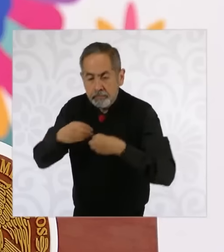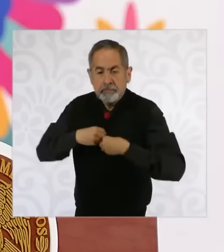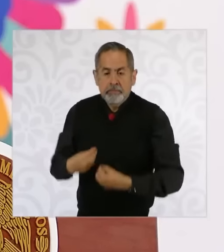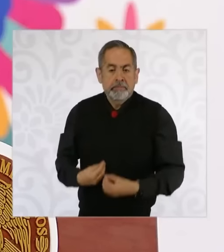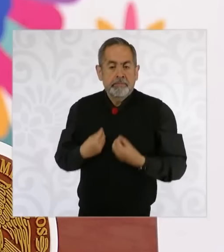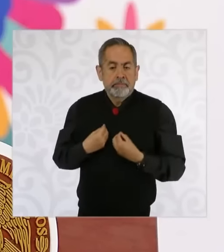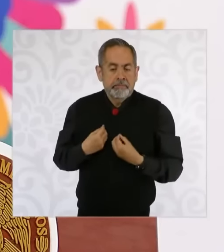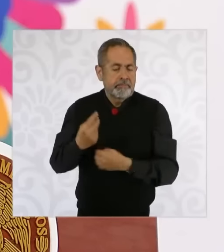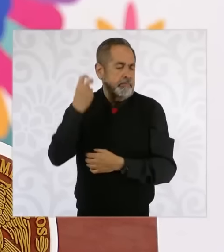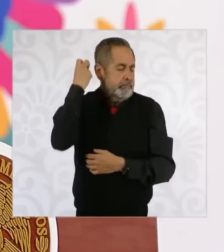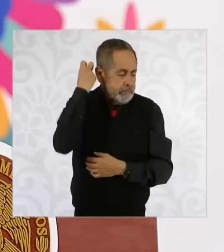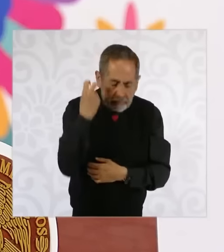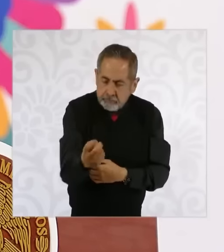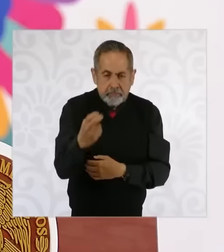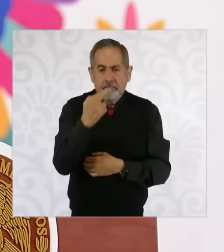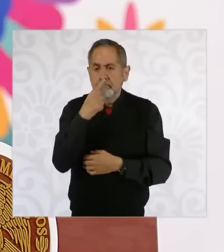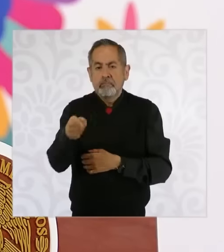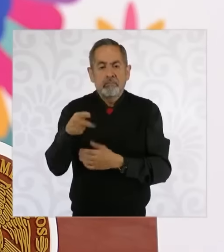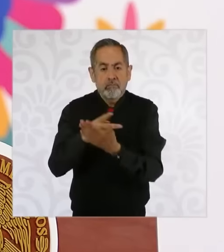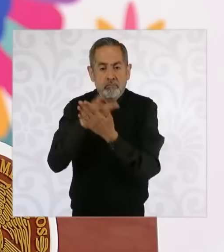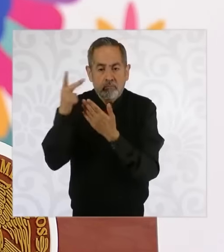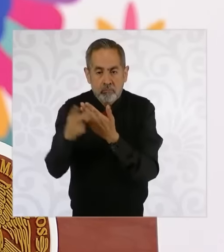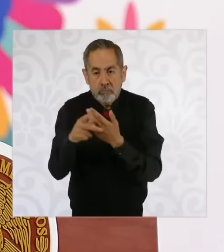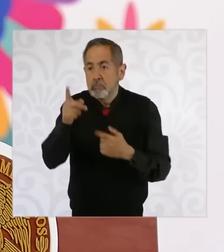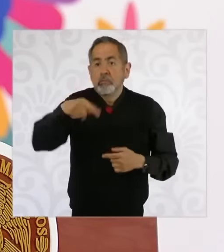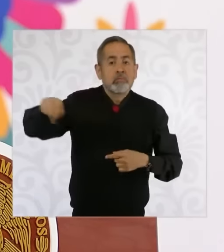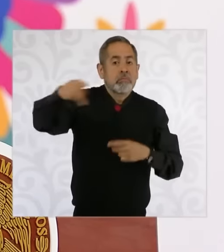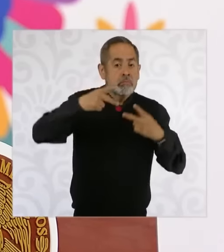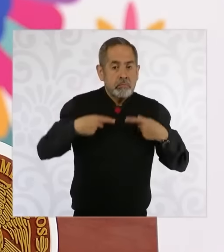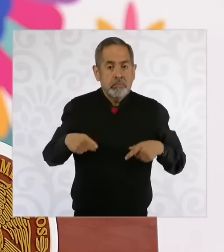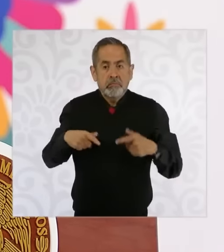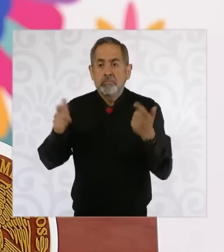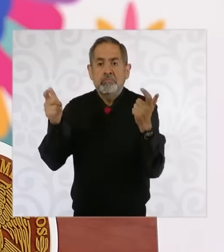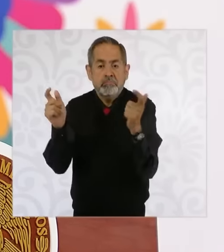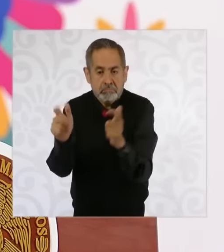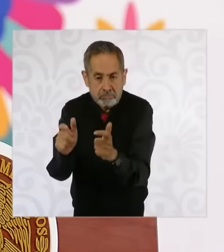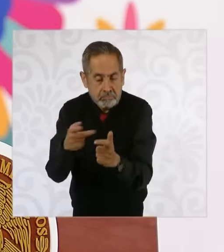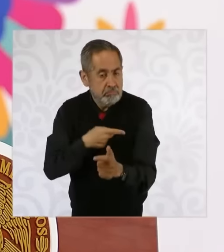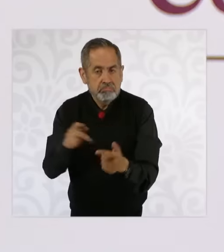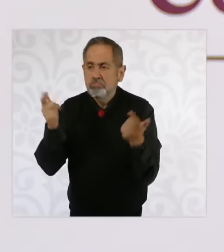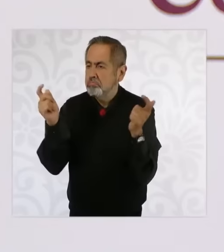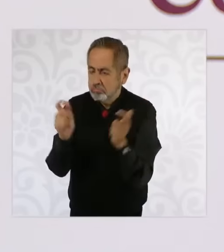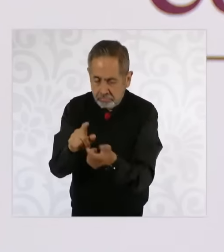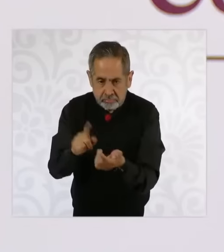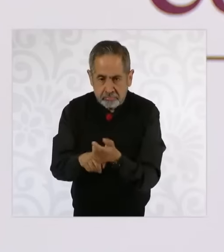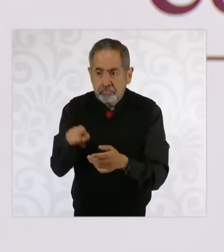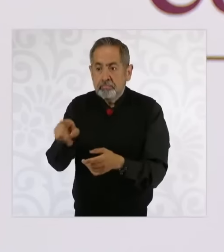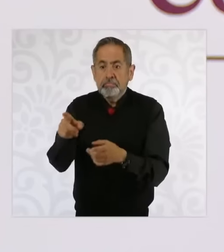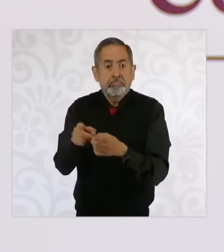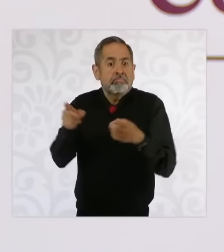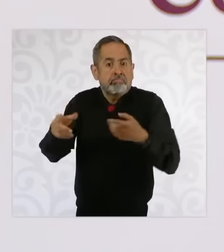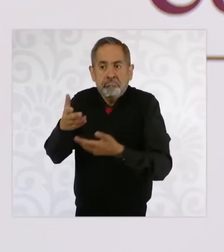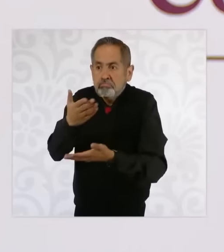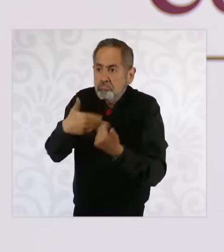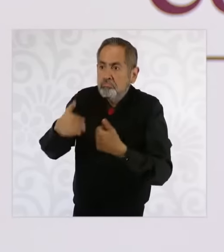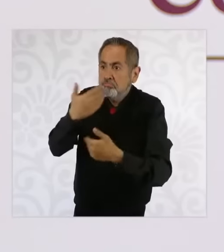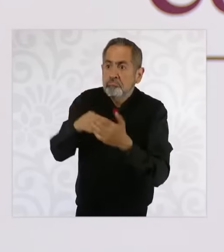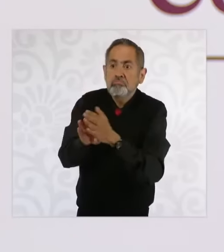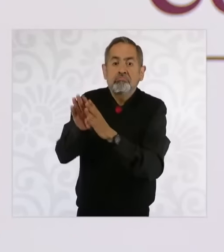es un programa que disminuye pobreza, genera desarrollo regional y local,